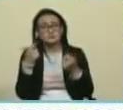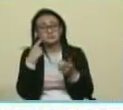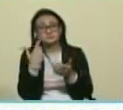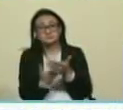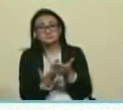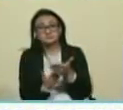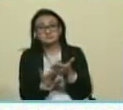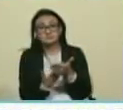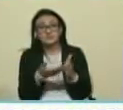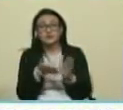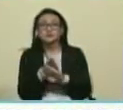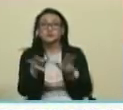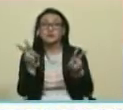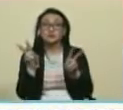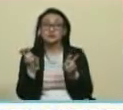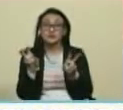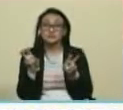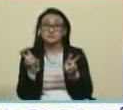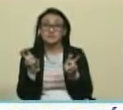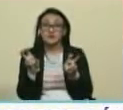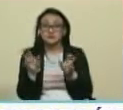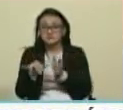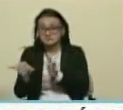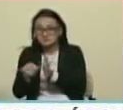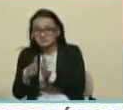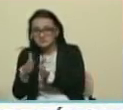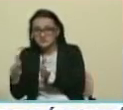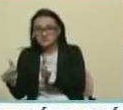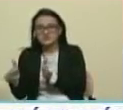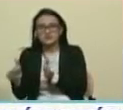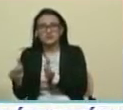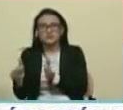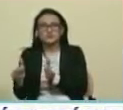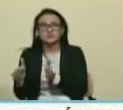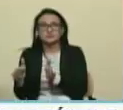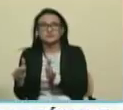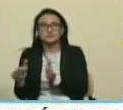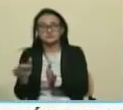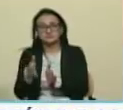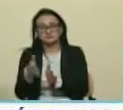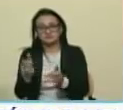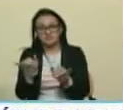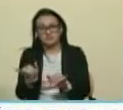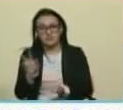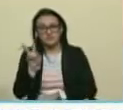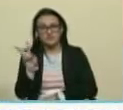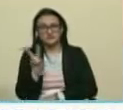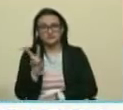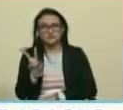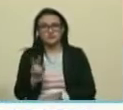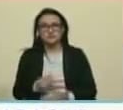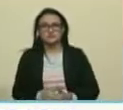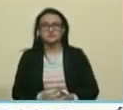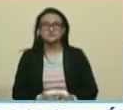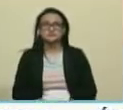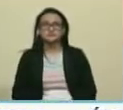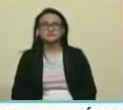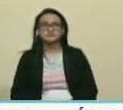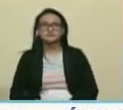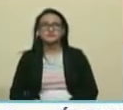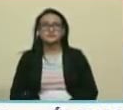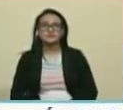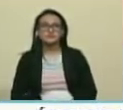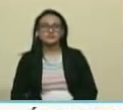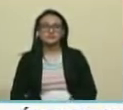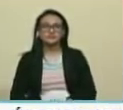planteamiento respecto a su vecino, la República Bolivariana de Venezuela. Un país